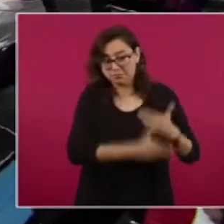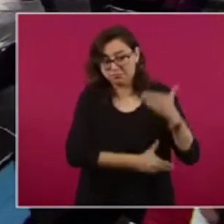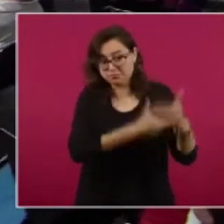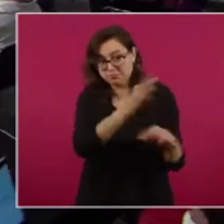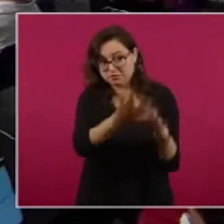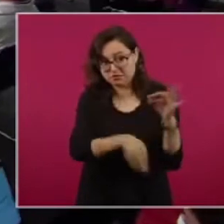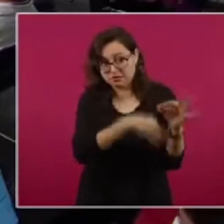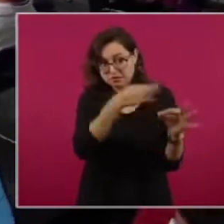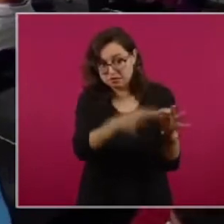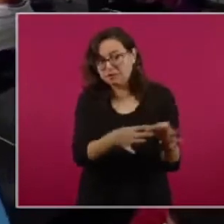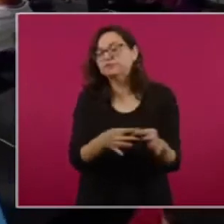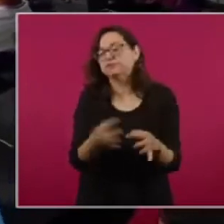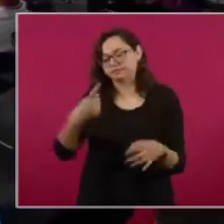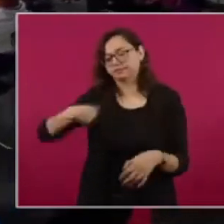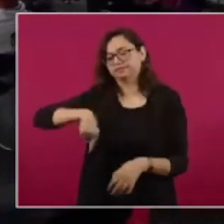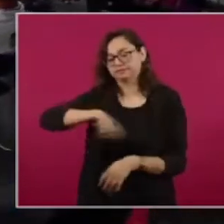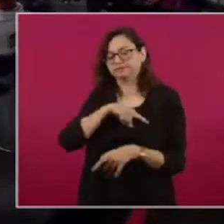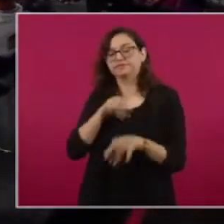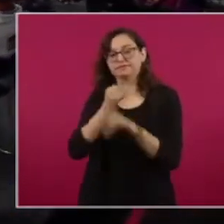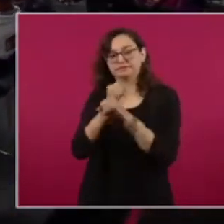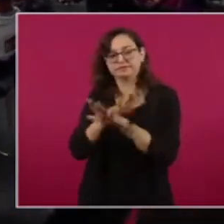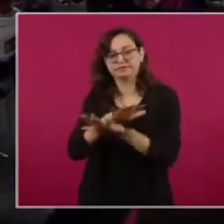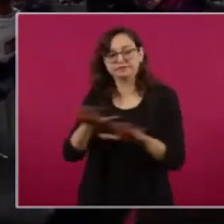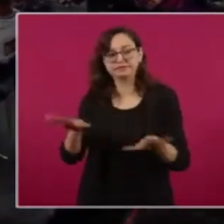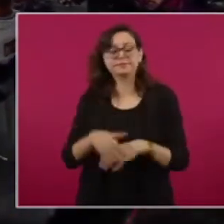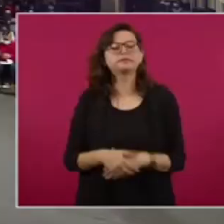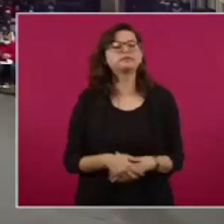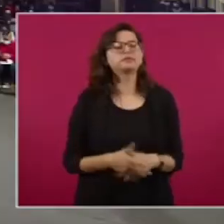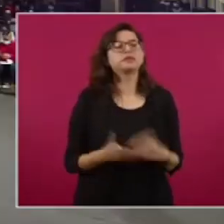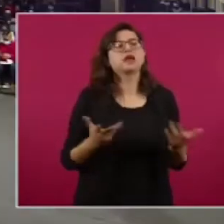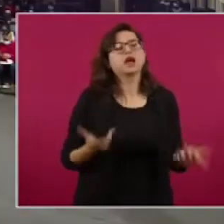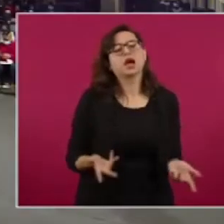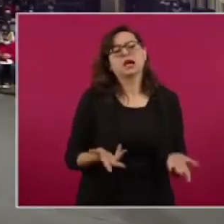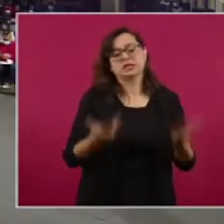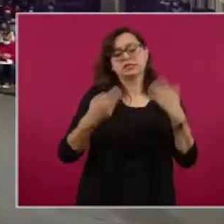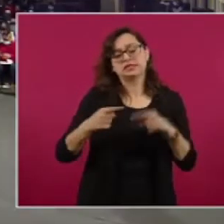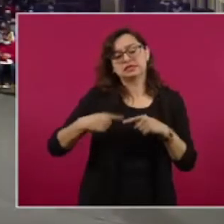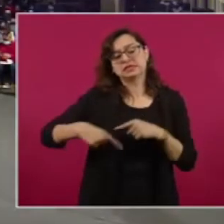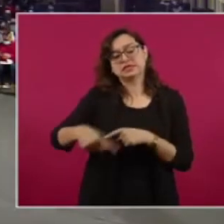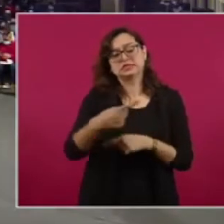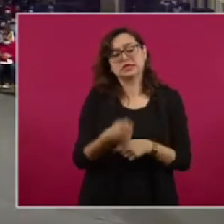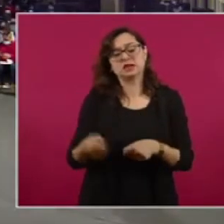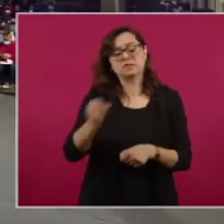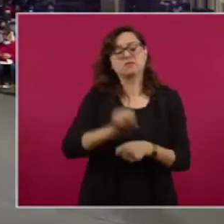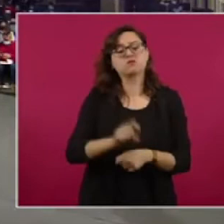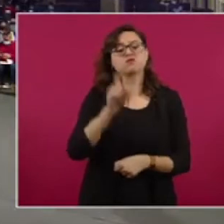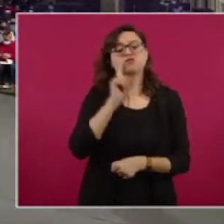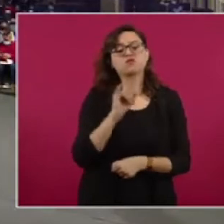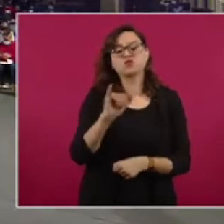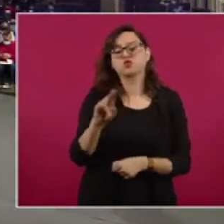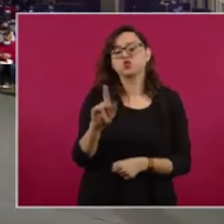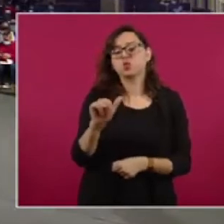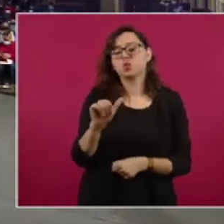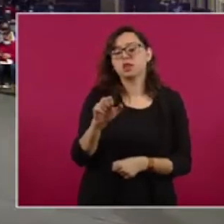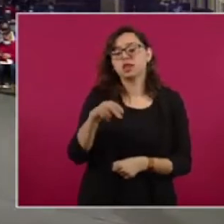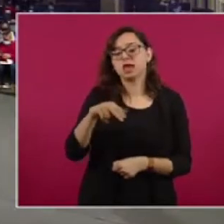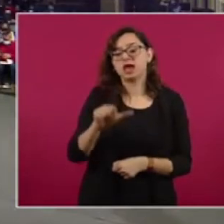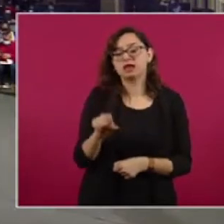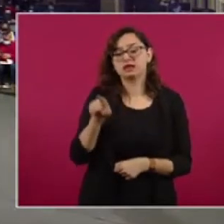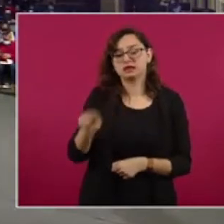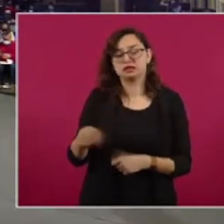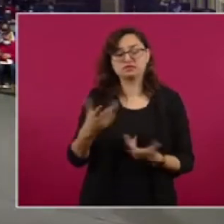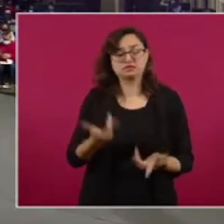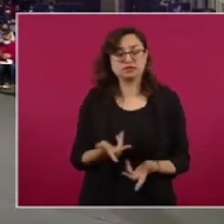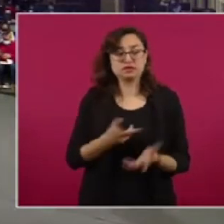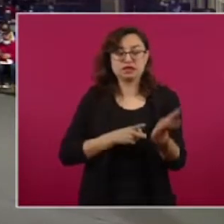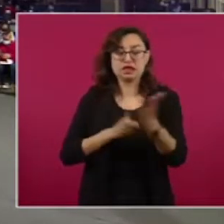ya se resuelva la extradición de Julian Assange, este activista por el derecho a la información tan importante que